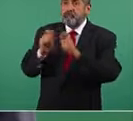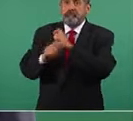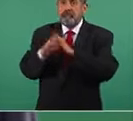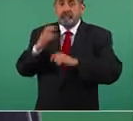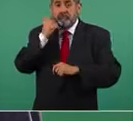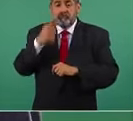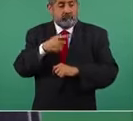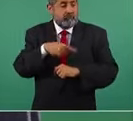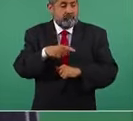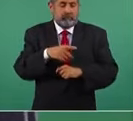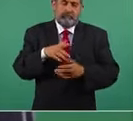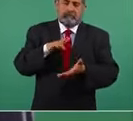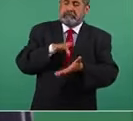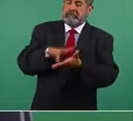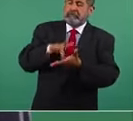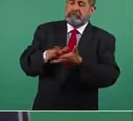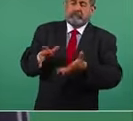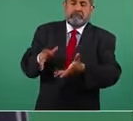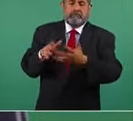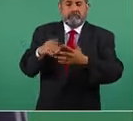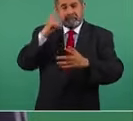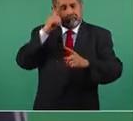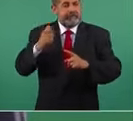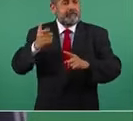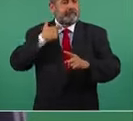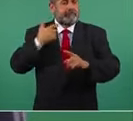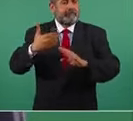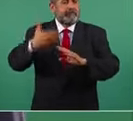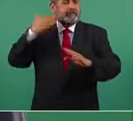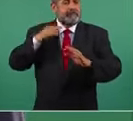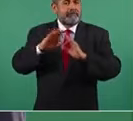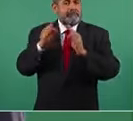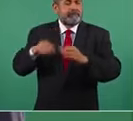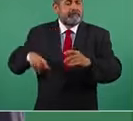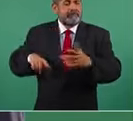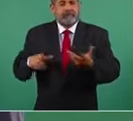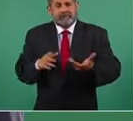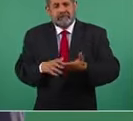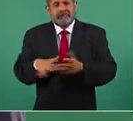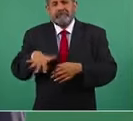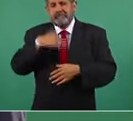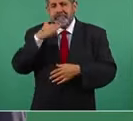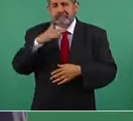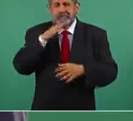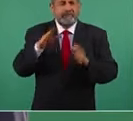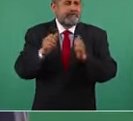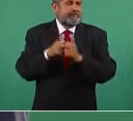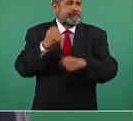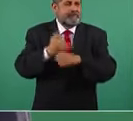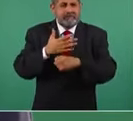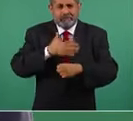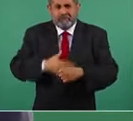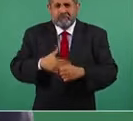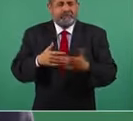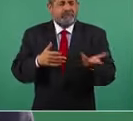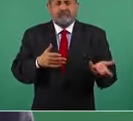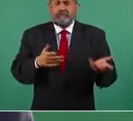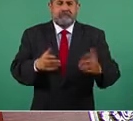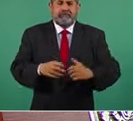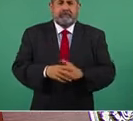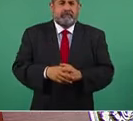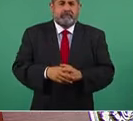y apoyan al antiguo régimen de corrupción, de injusticias, de privilegios,